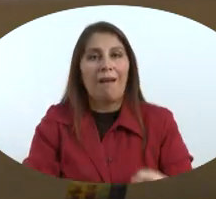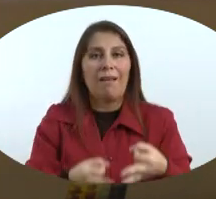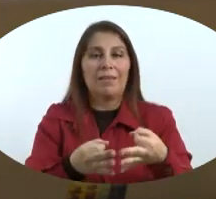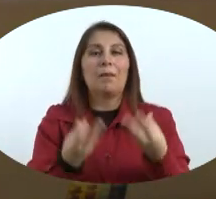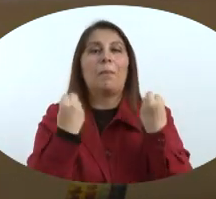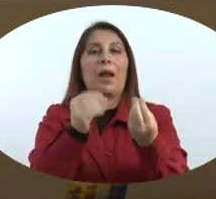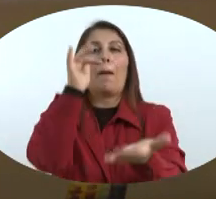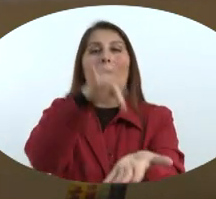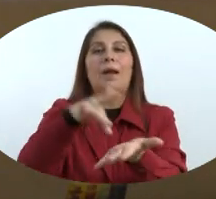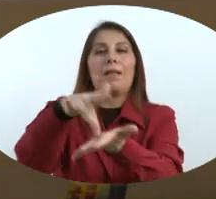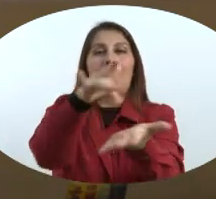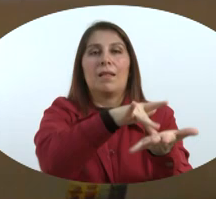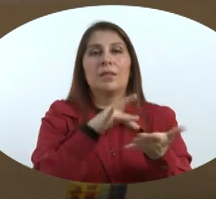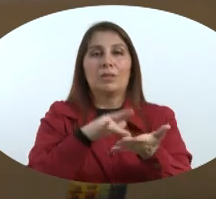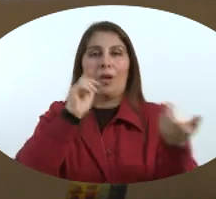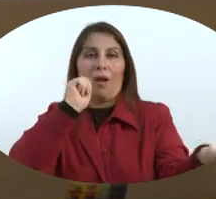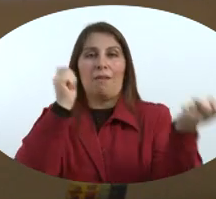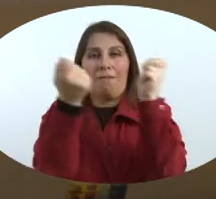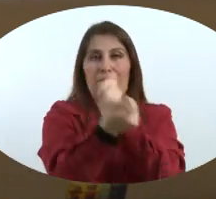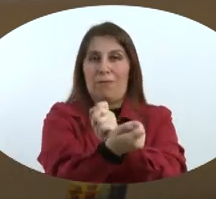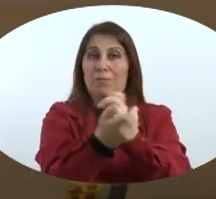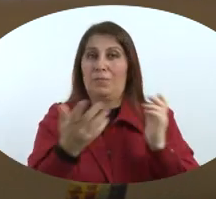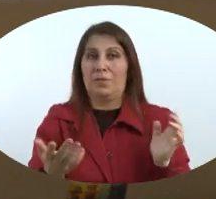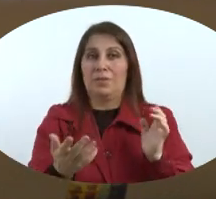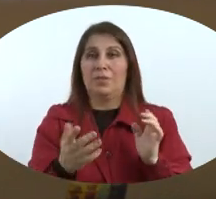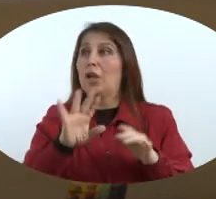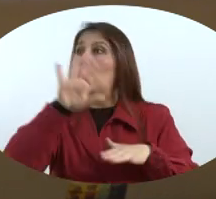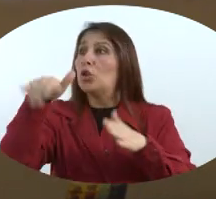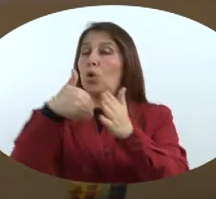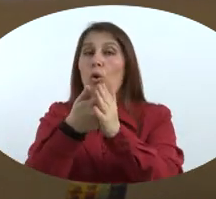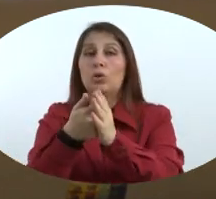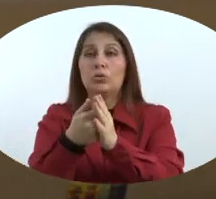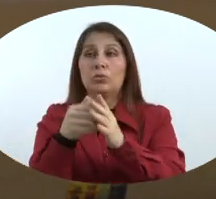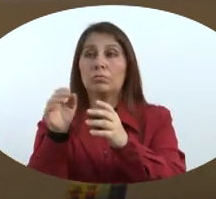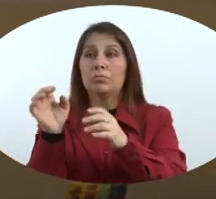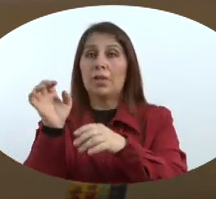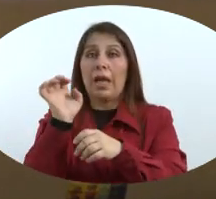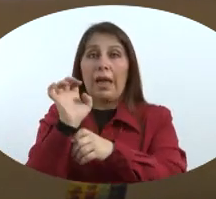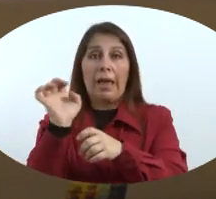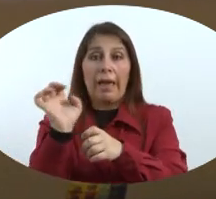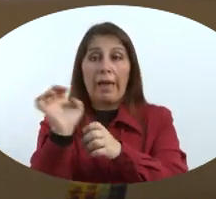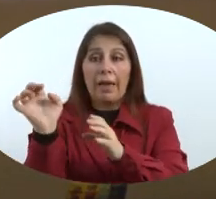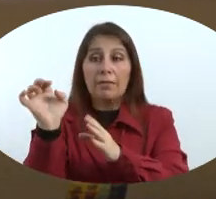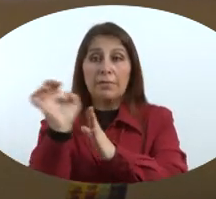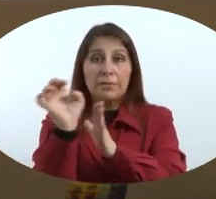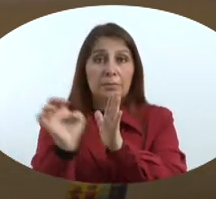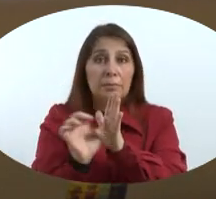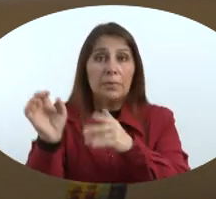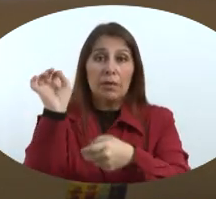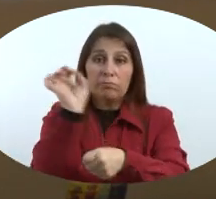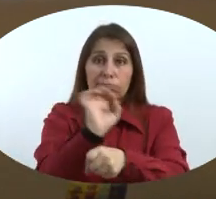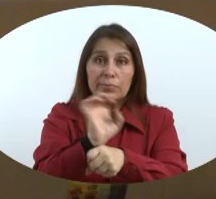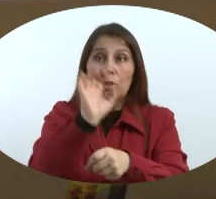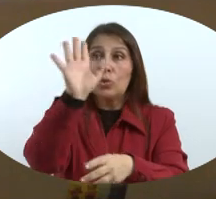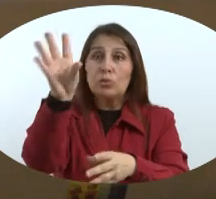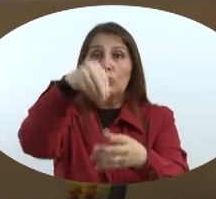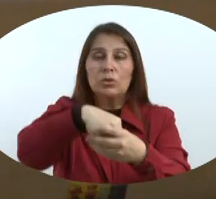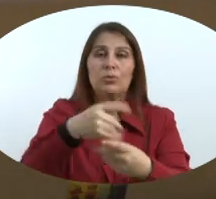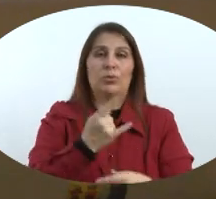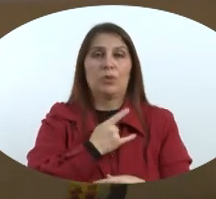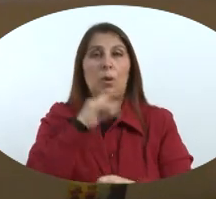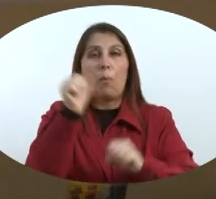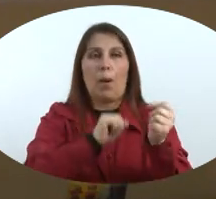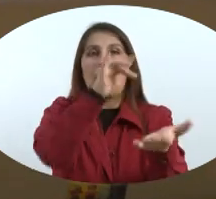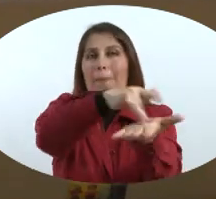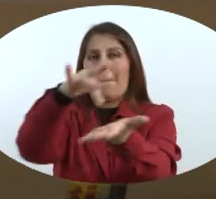efectiva participación de dichas reformas de los diferentes estamentos de la universidad al interior pues de la misma